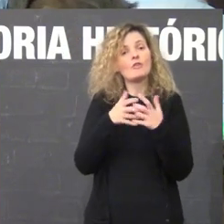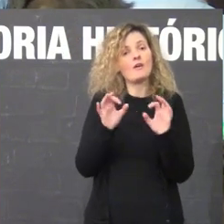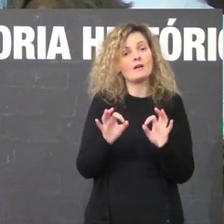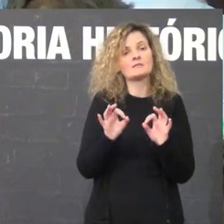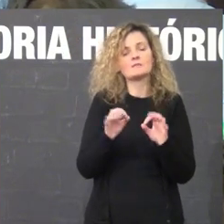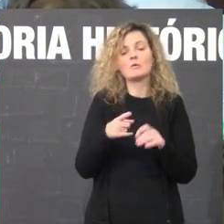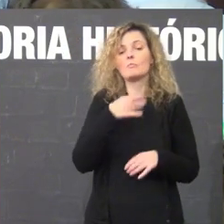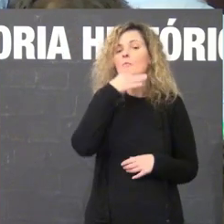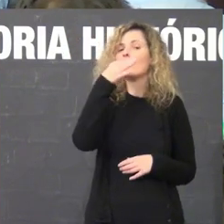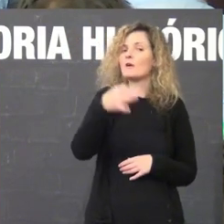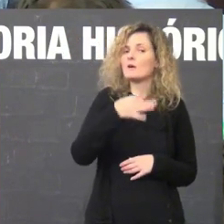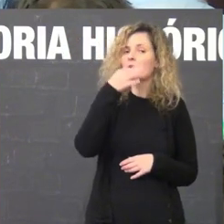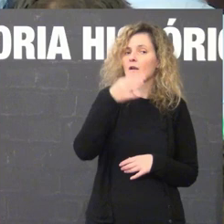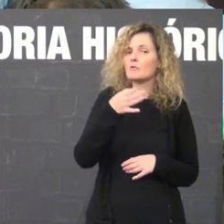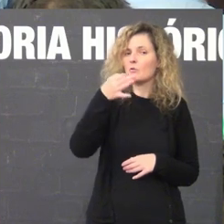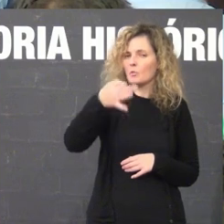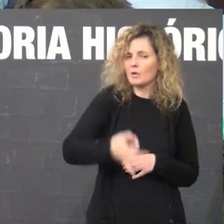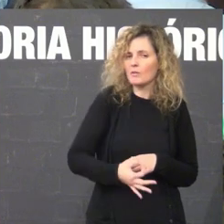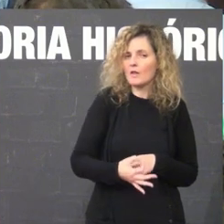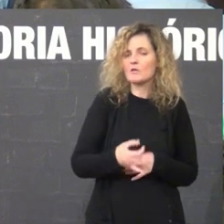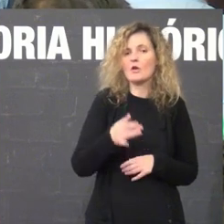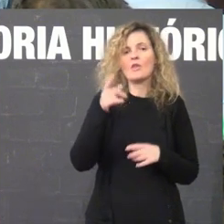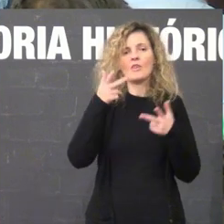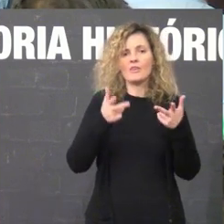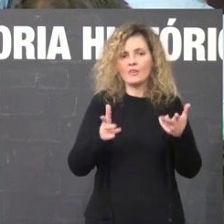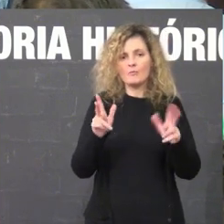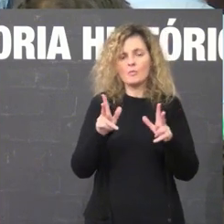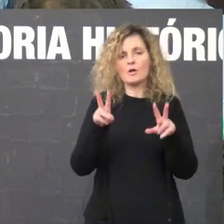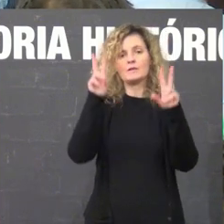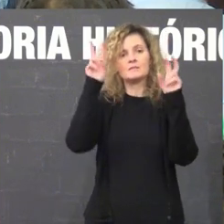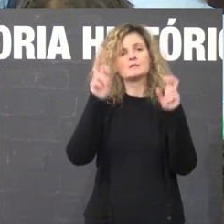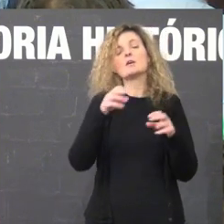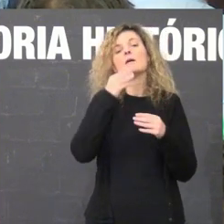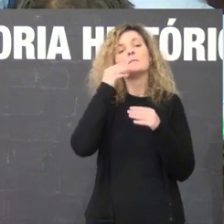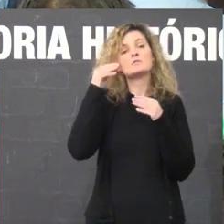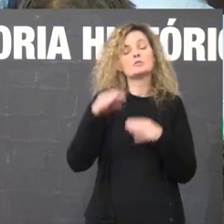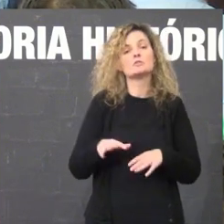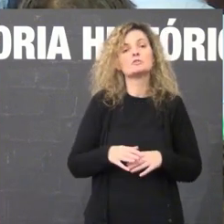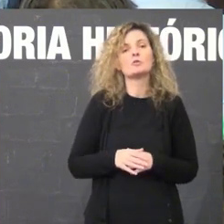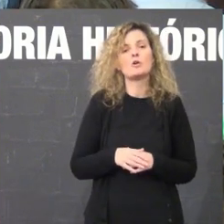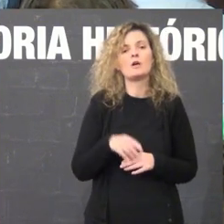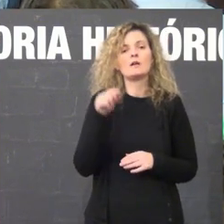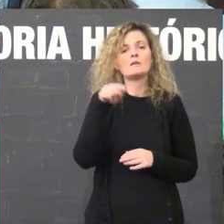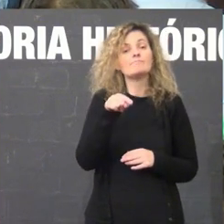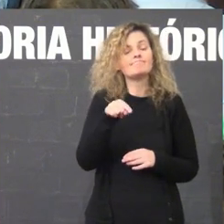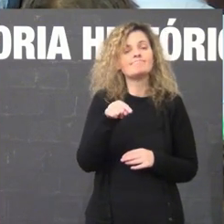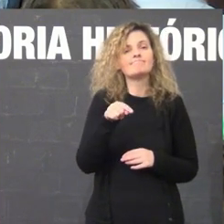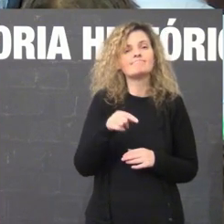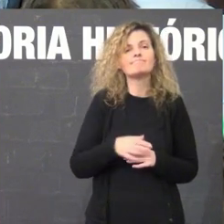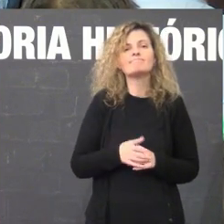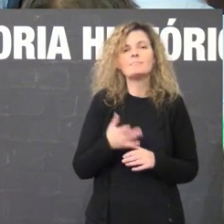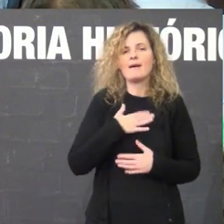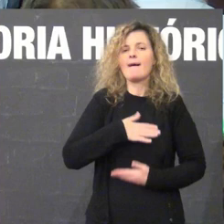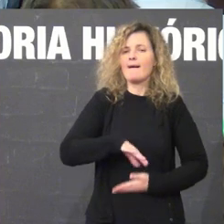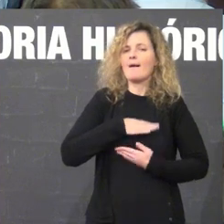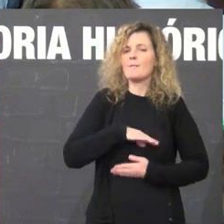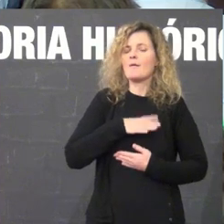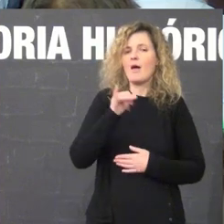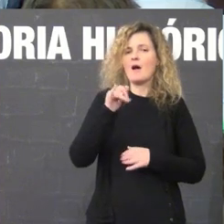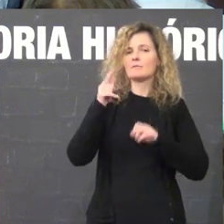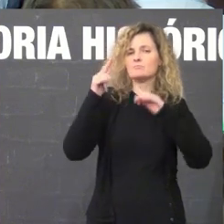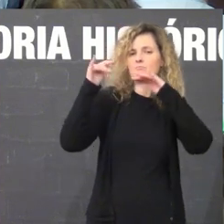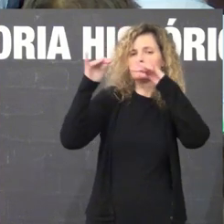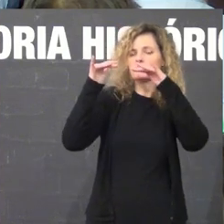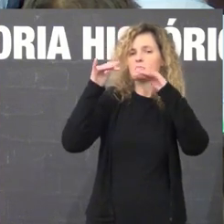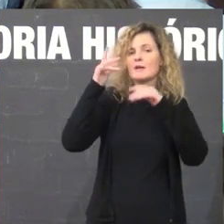así un relato verdadero y democrático sobre sobre la historia es lo que tiene la capacidad de activar